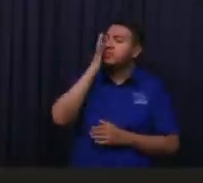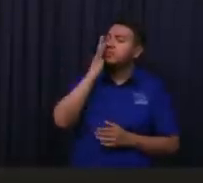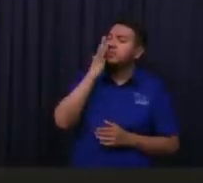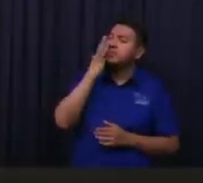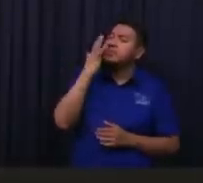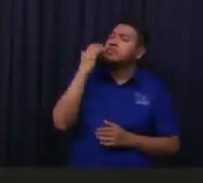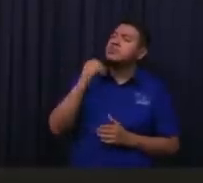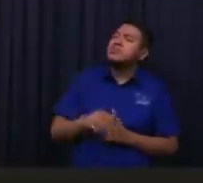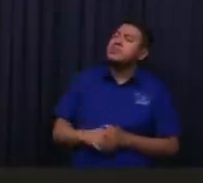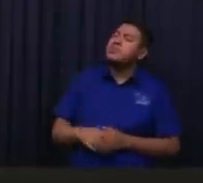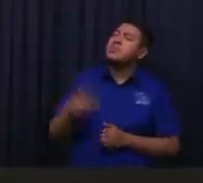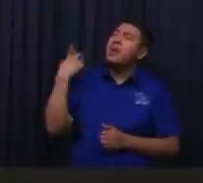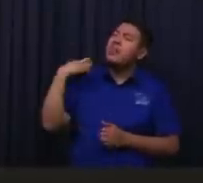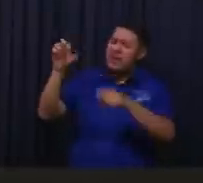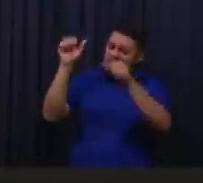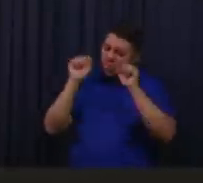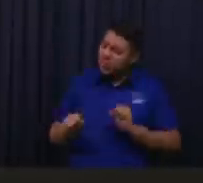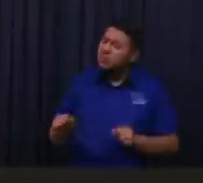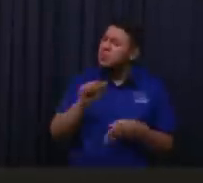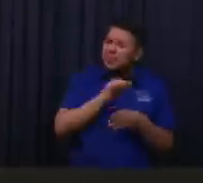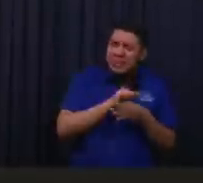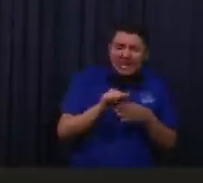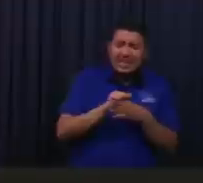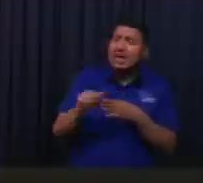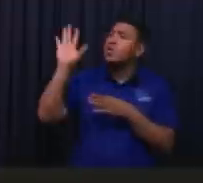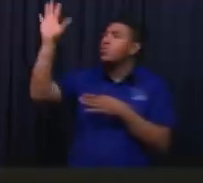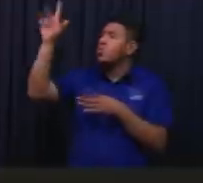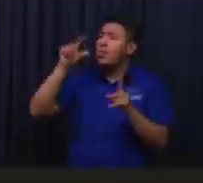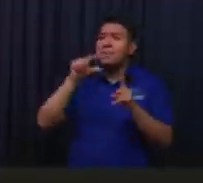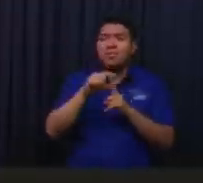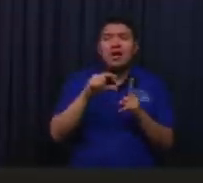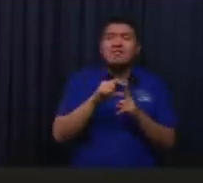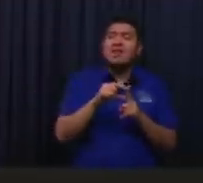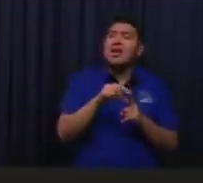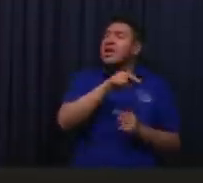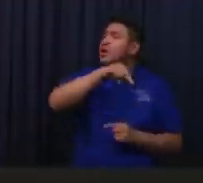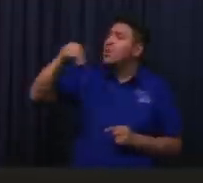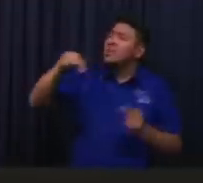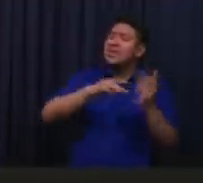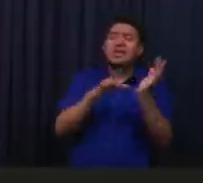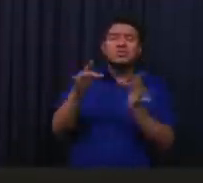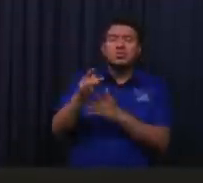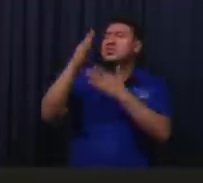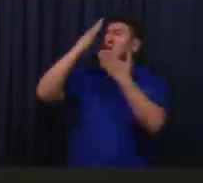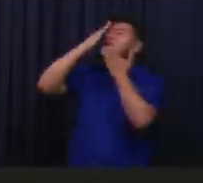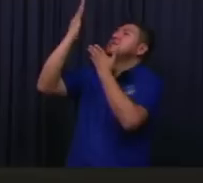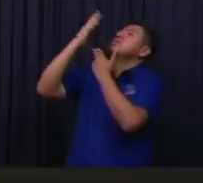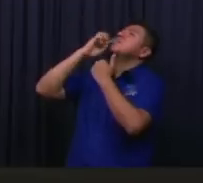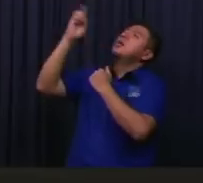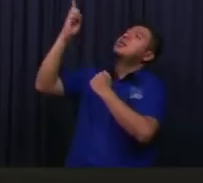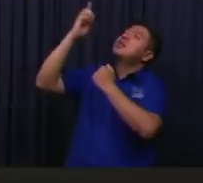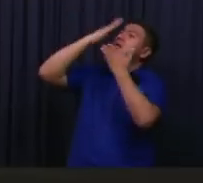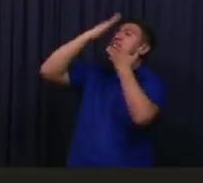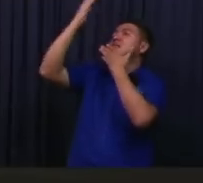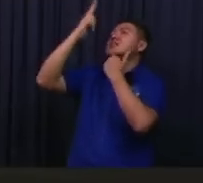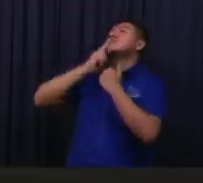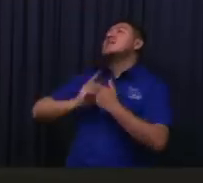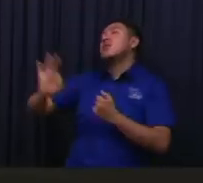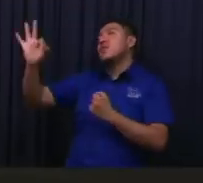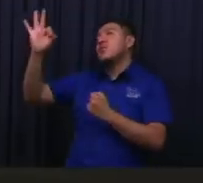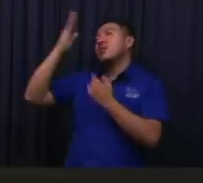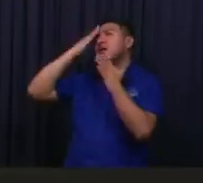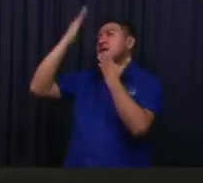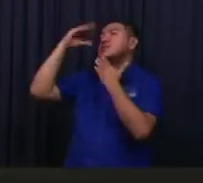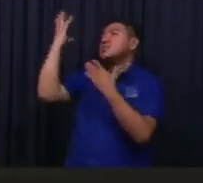que muchos hijos sean traídos a la gloria, en el nombre de Jesús. Gracias, Padre. Gracias, Hijo, y gracias,